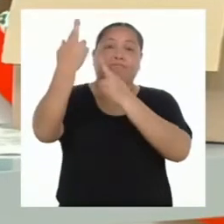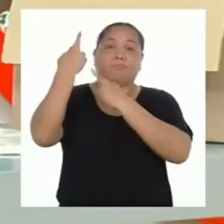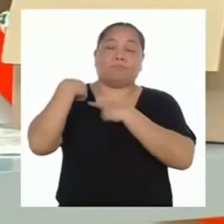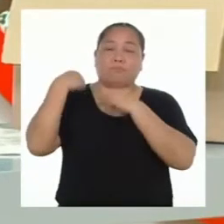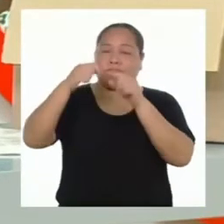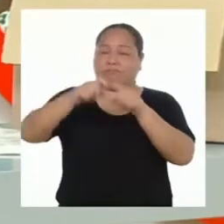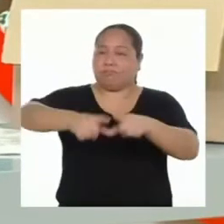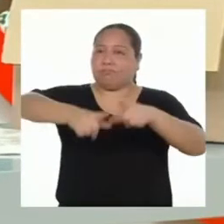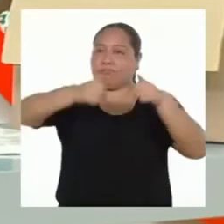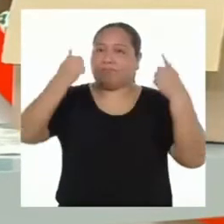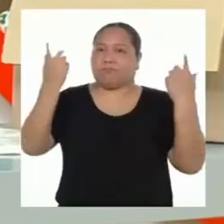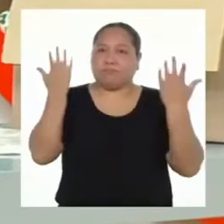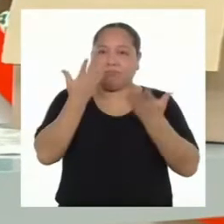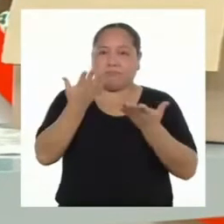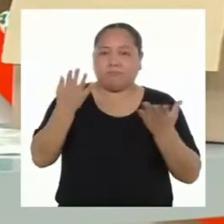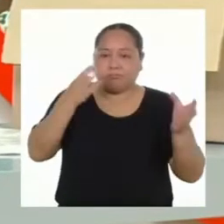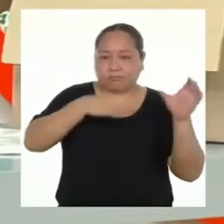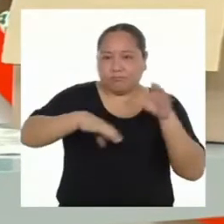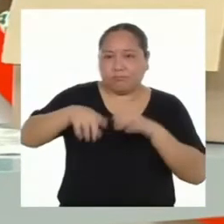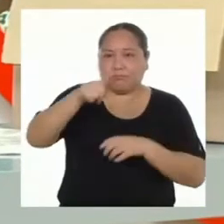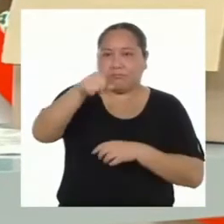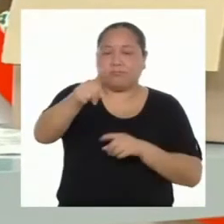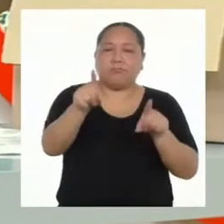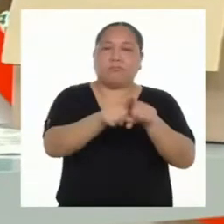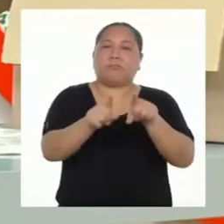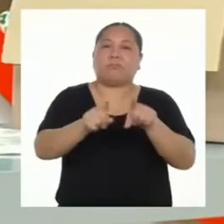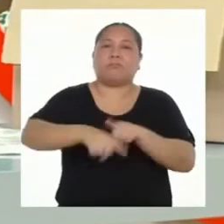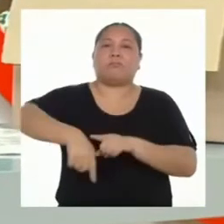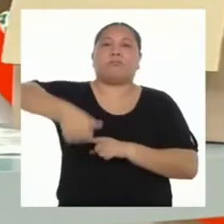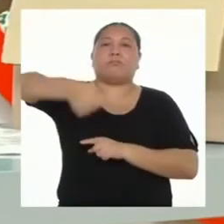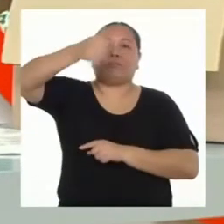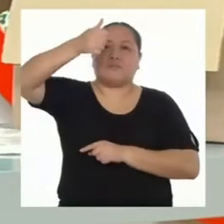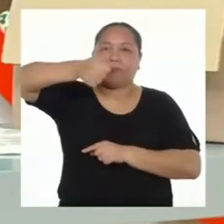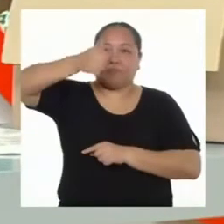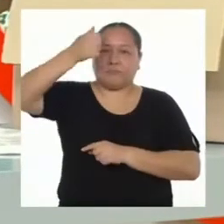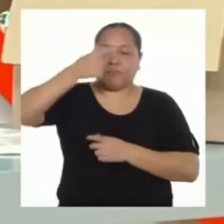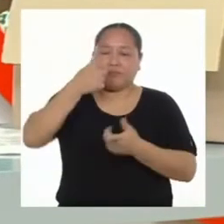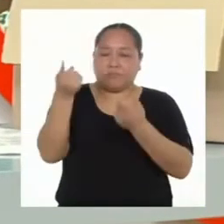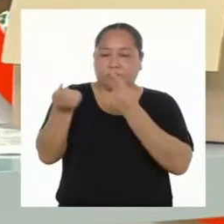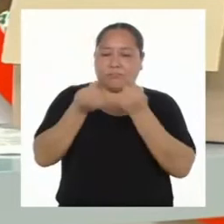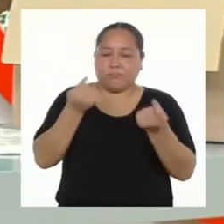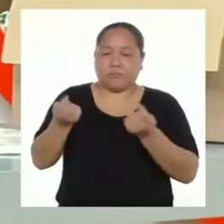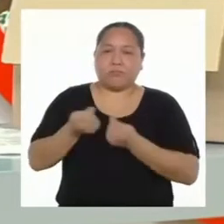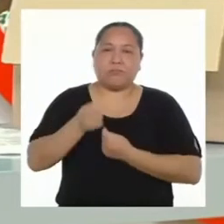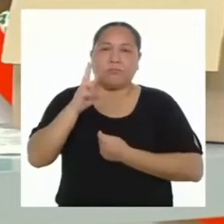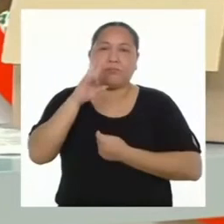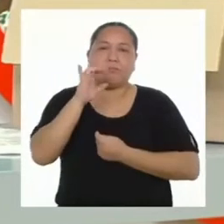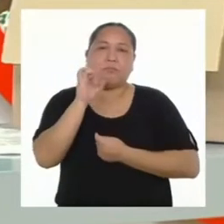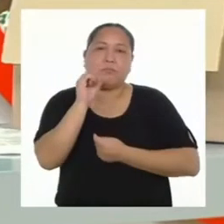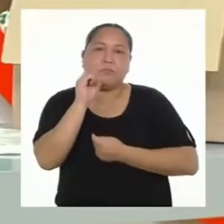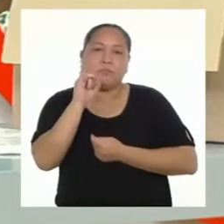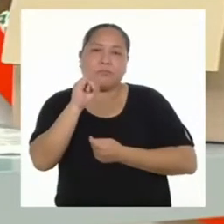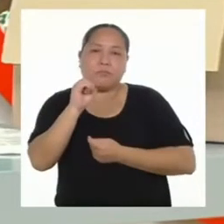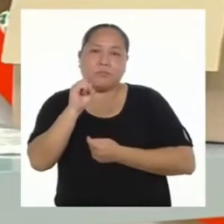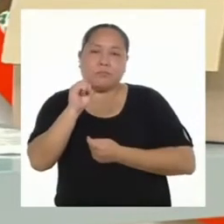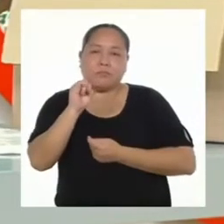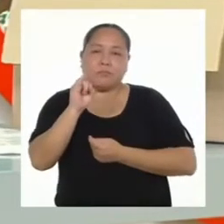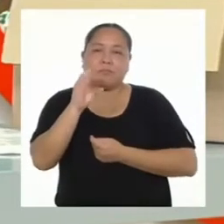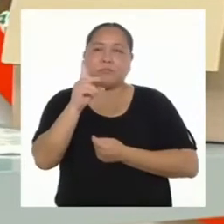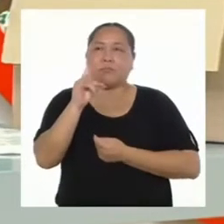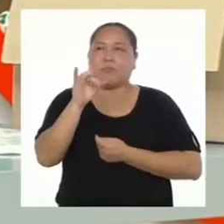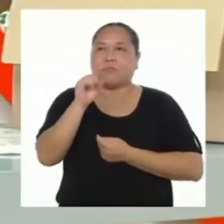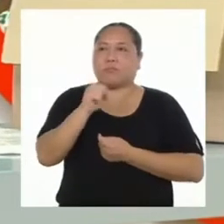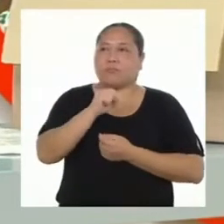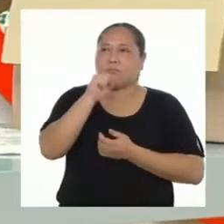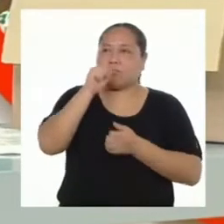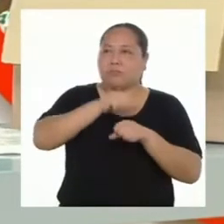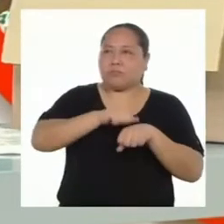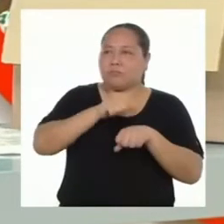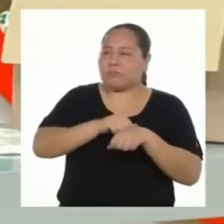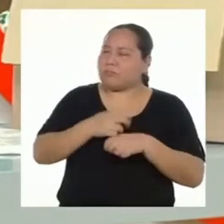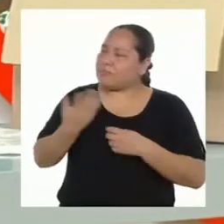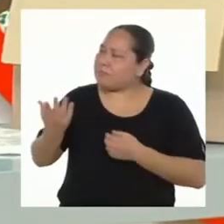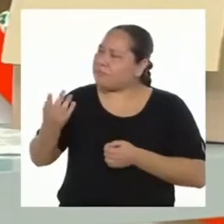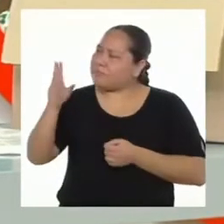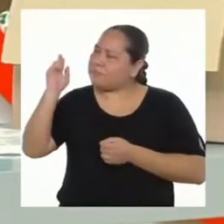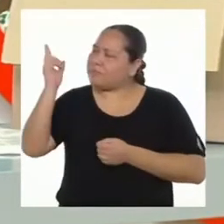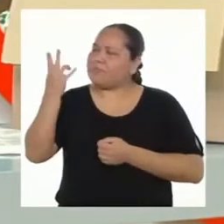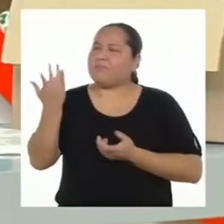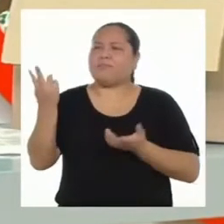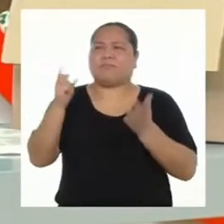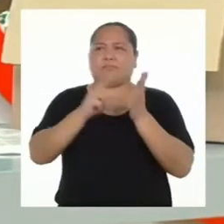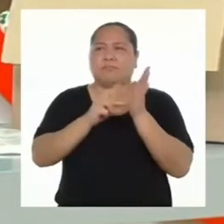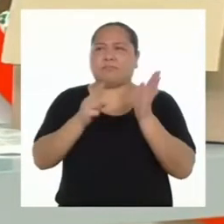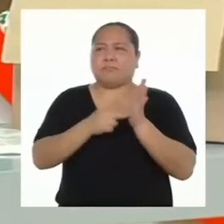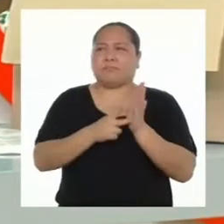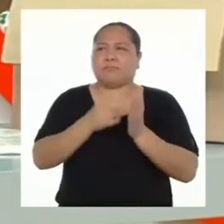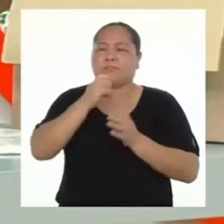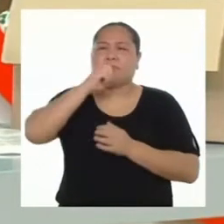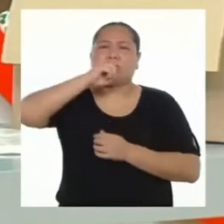nuestras acciones, así como en las de las autoridades competentes en el manejo de los residuos sólidos. Profesor, ¿y a qué se